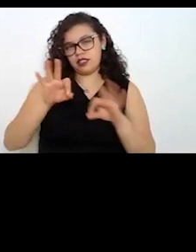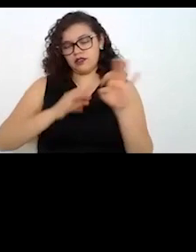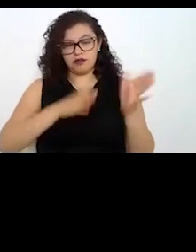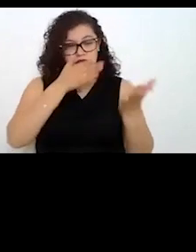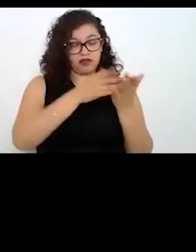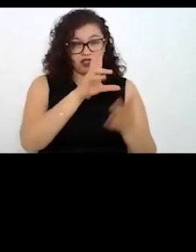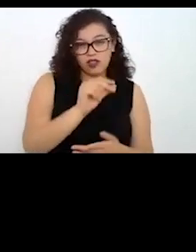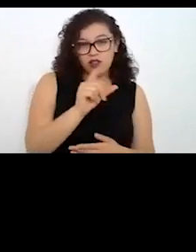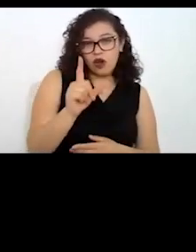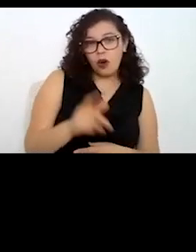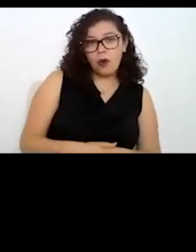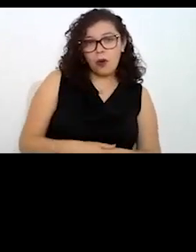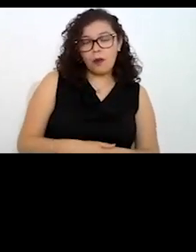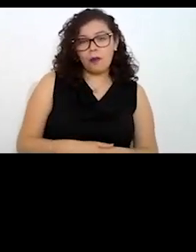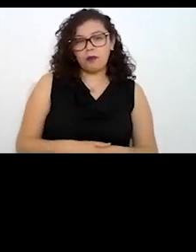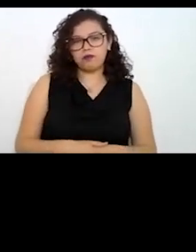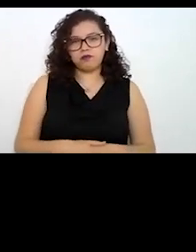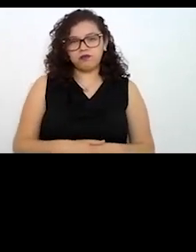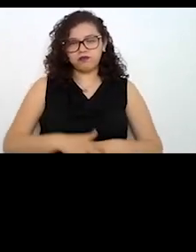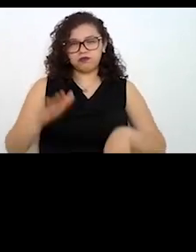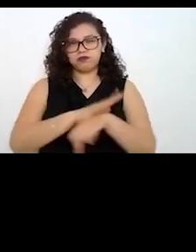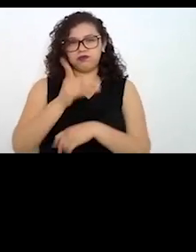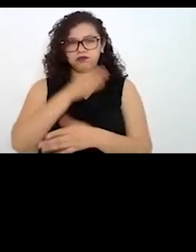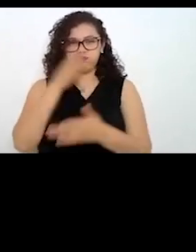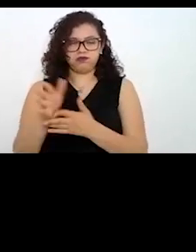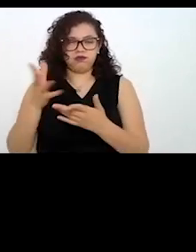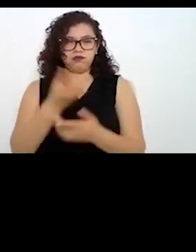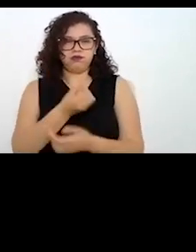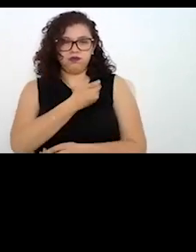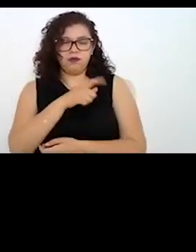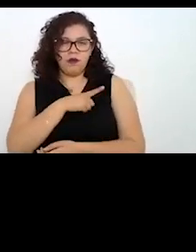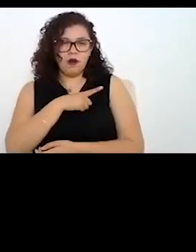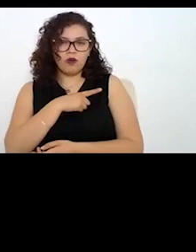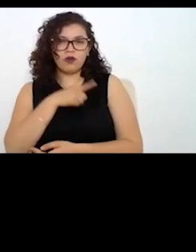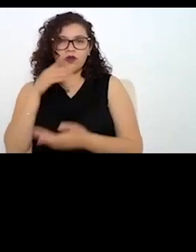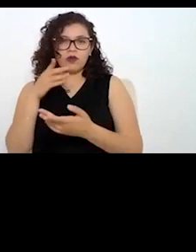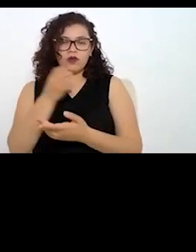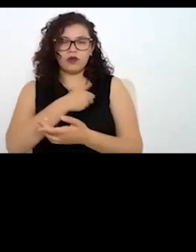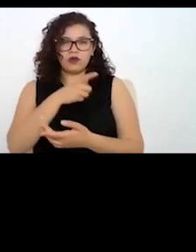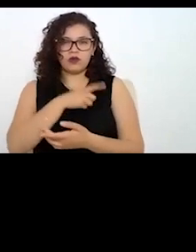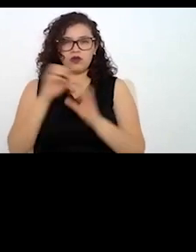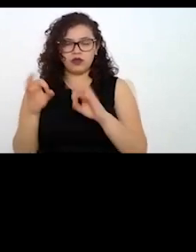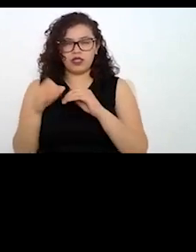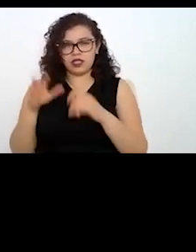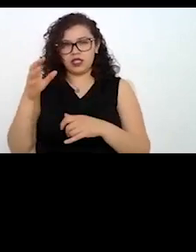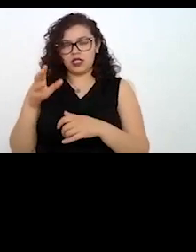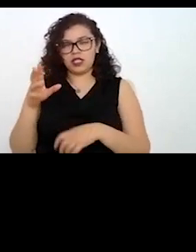con motivo de que acudió a un sanatorio o a una oficina médica, se le tiene que pedir un